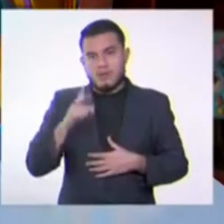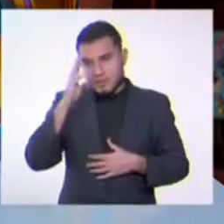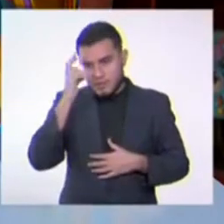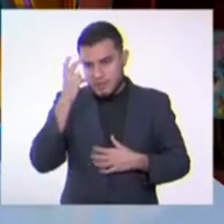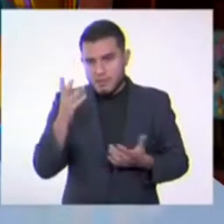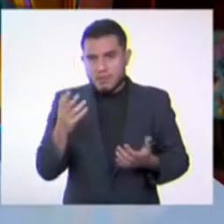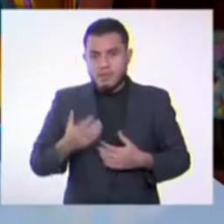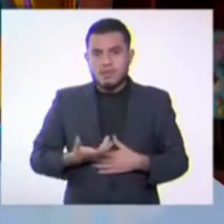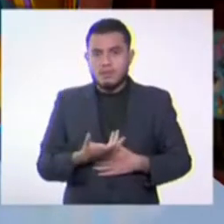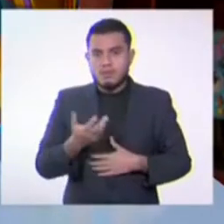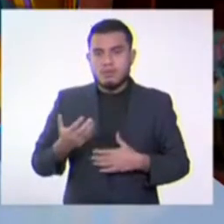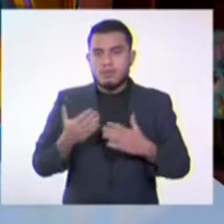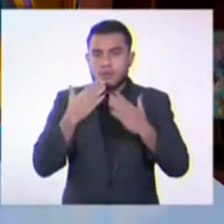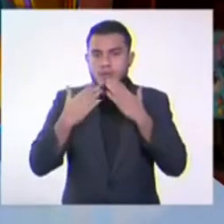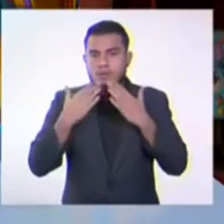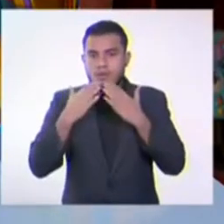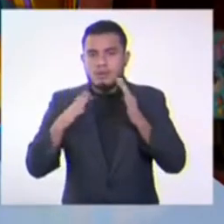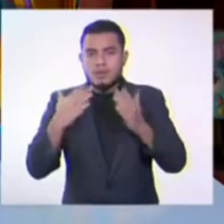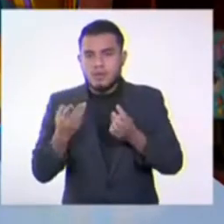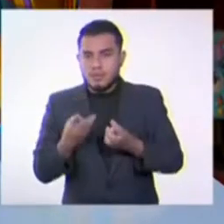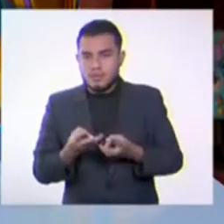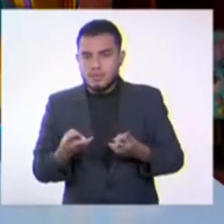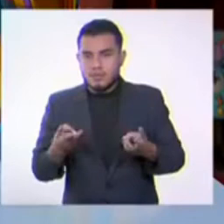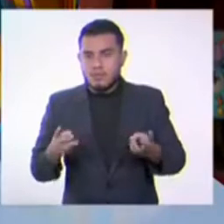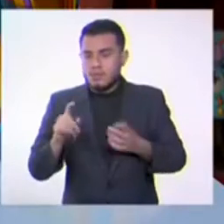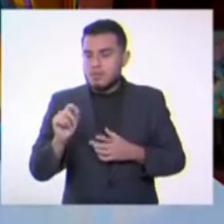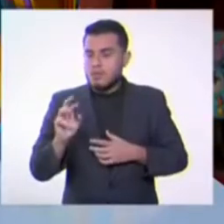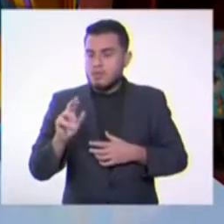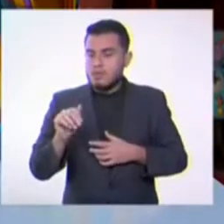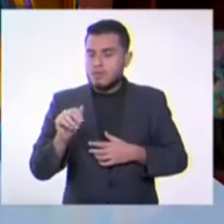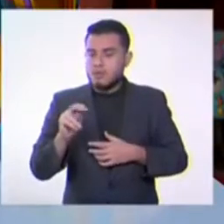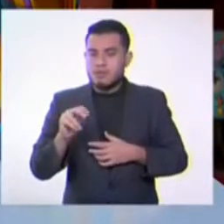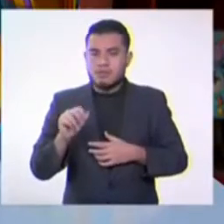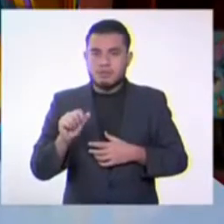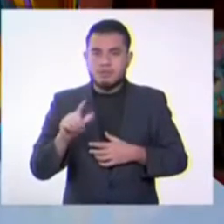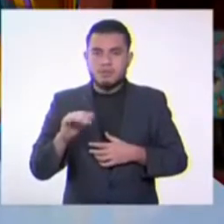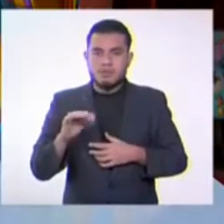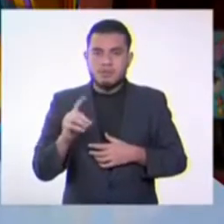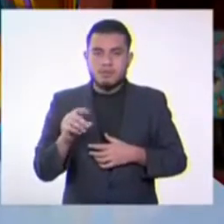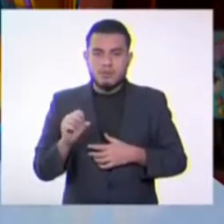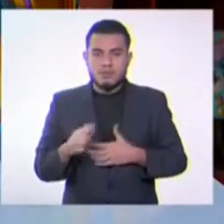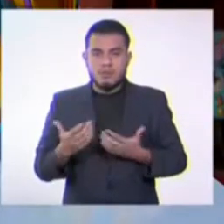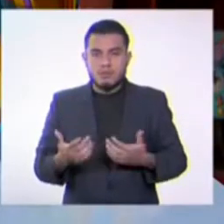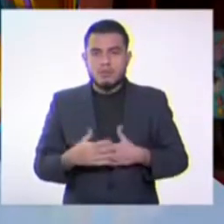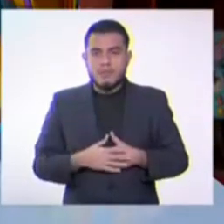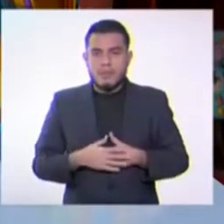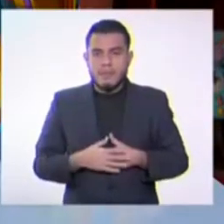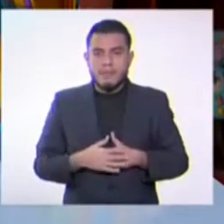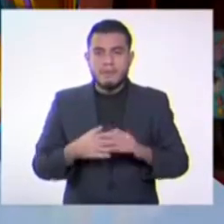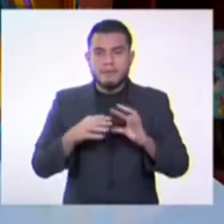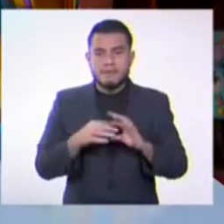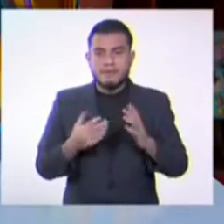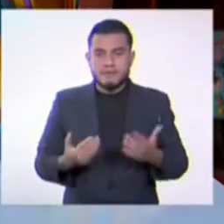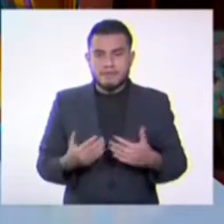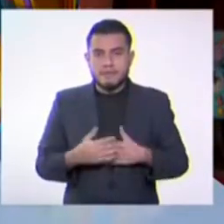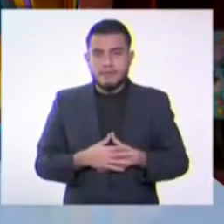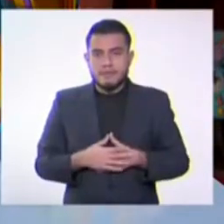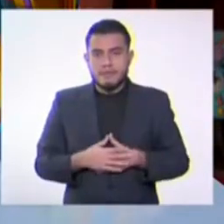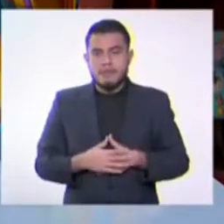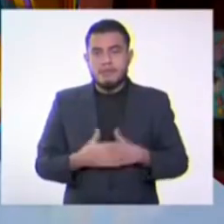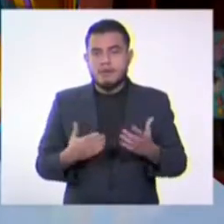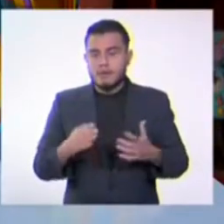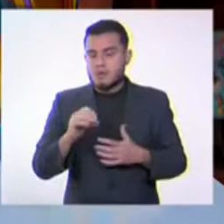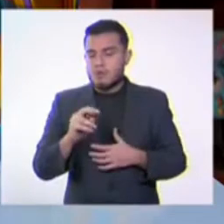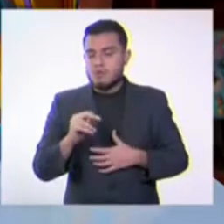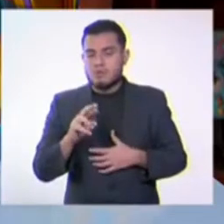Significa que cuando estamos hablando de materiales translúcidos, realmente estamos hablando de la